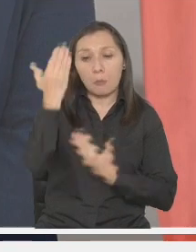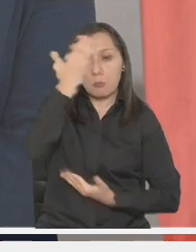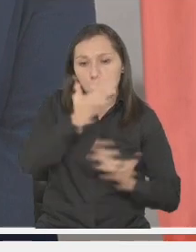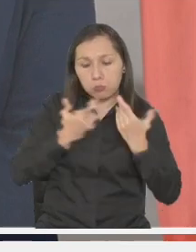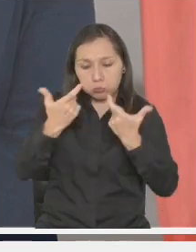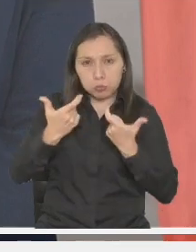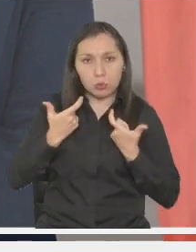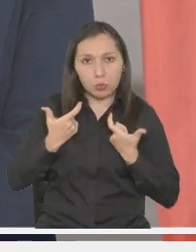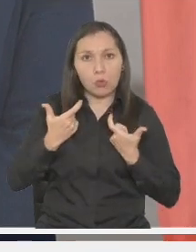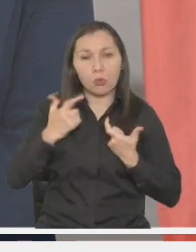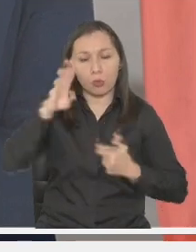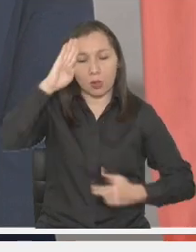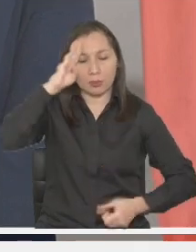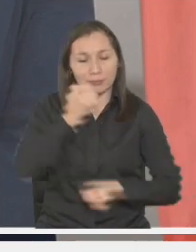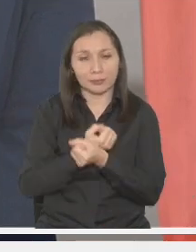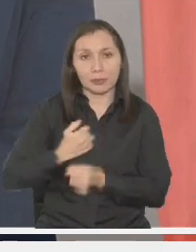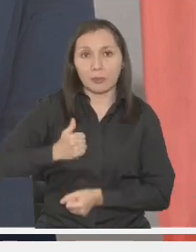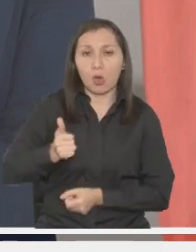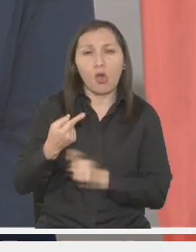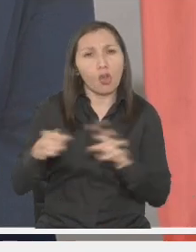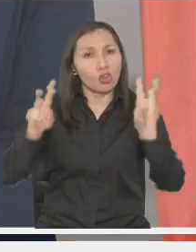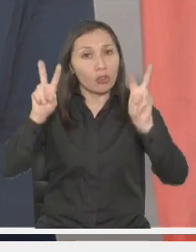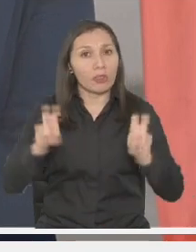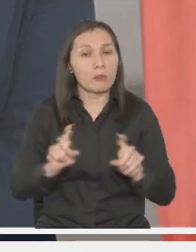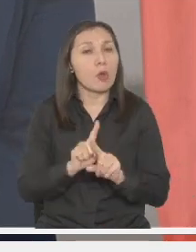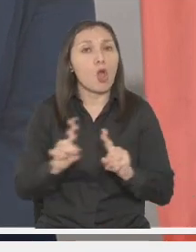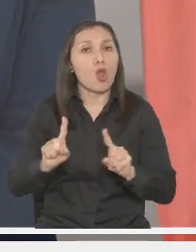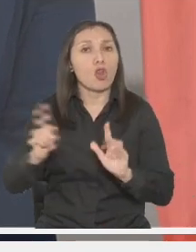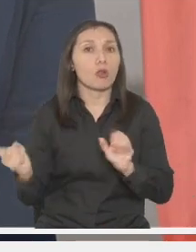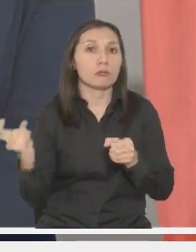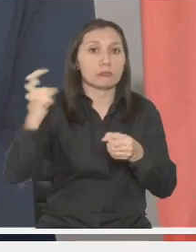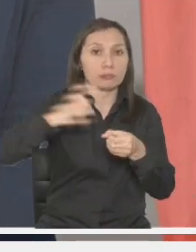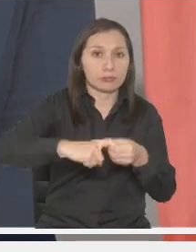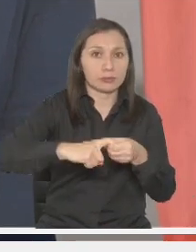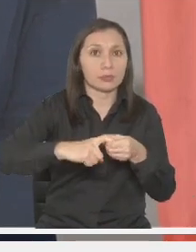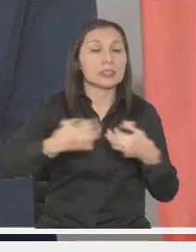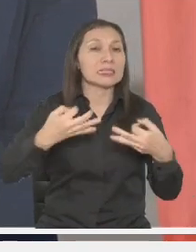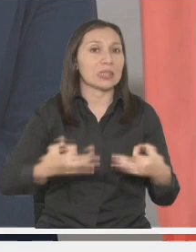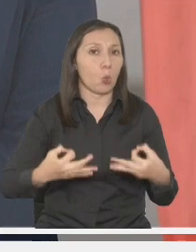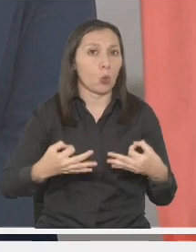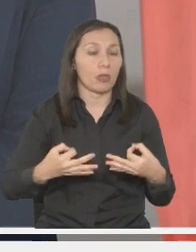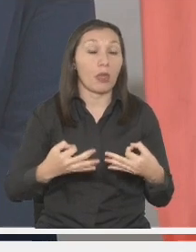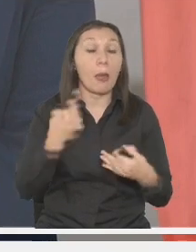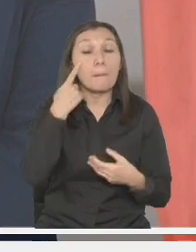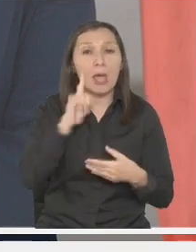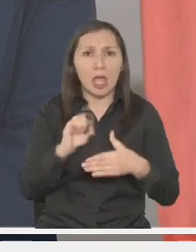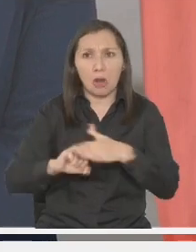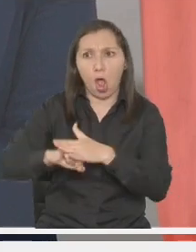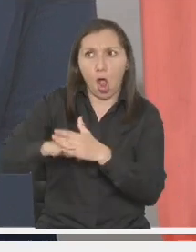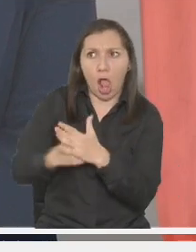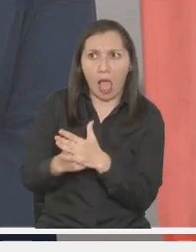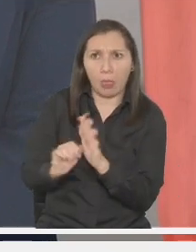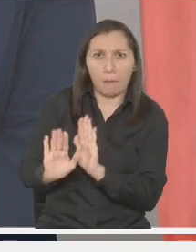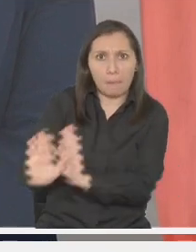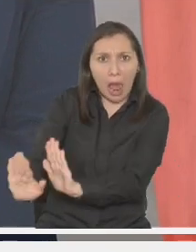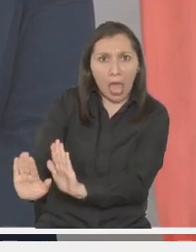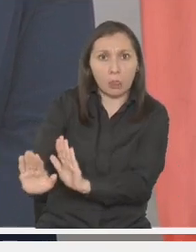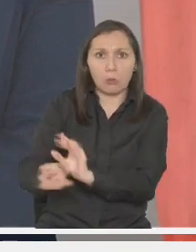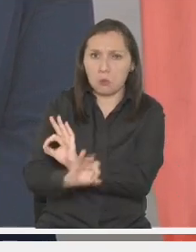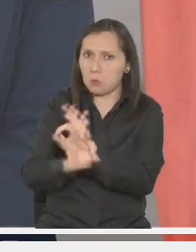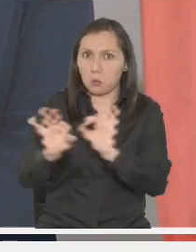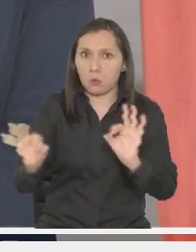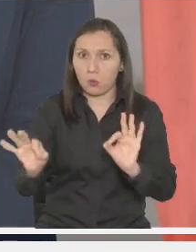de las policías. Otra cosa es que no se haya suscrito el compromiso por la seguridad. Pero congelamiento no ha habido en ningún